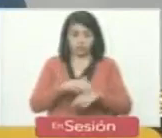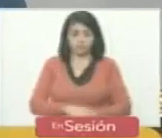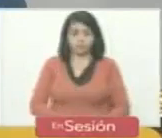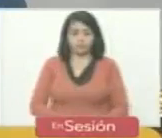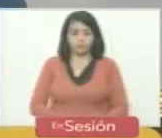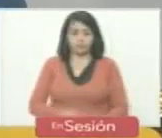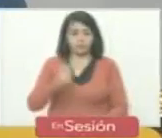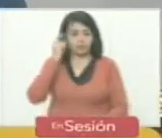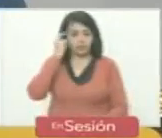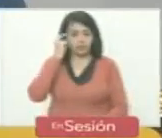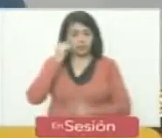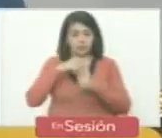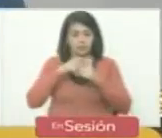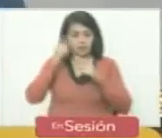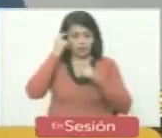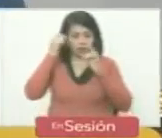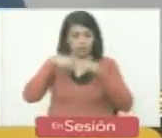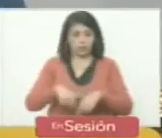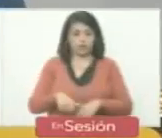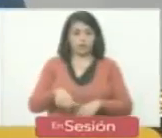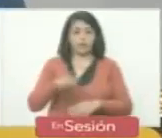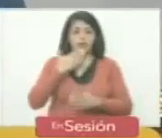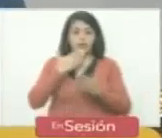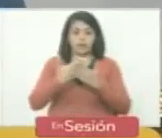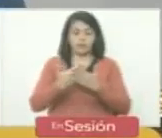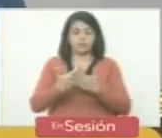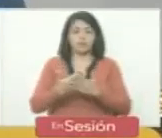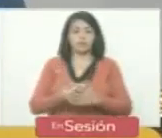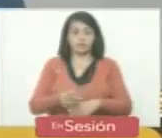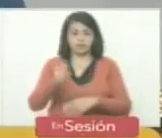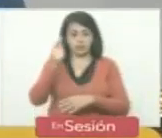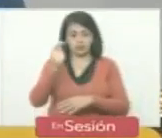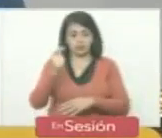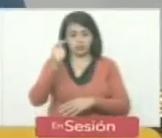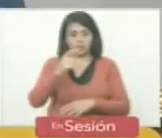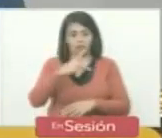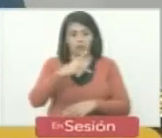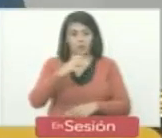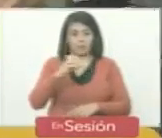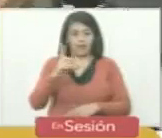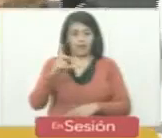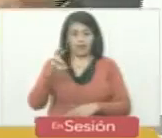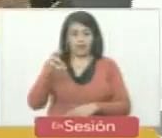fecha, diputado Pedro Infante. Gracias, diputado Pedro Infante. Gracias.